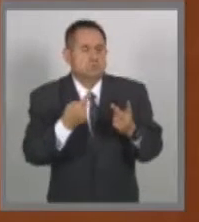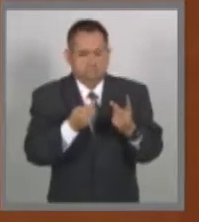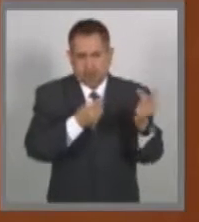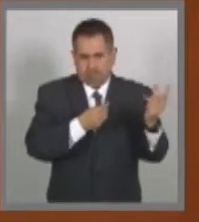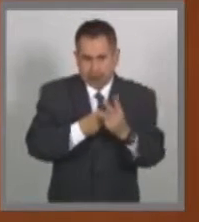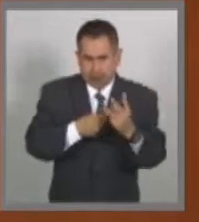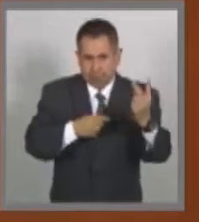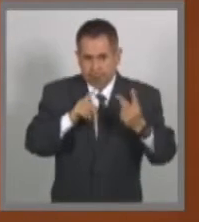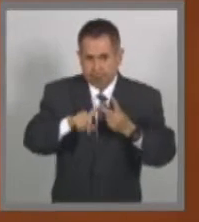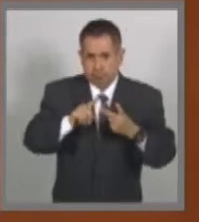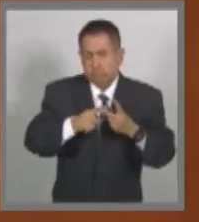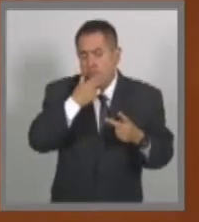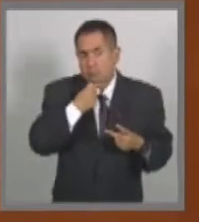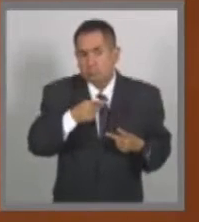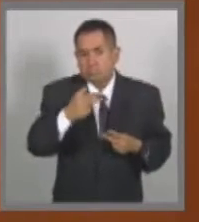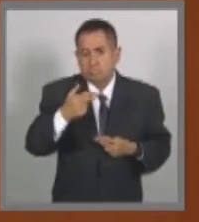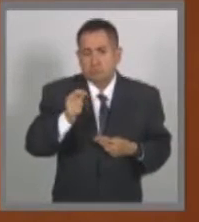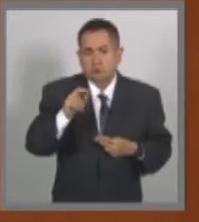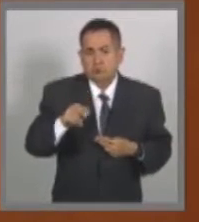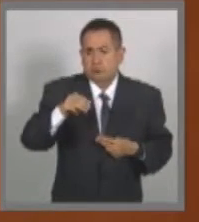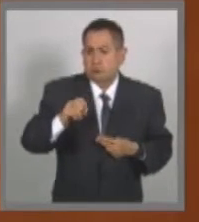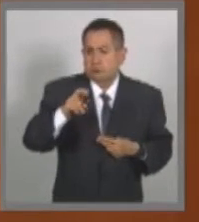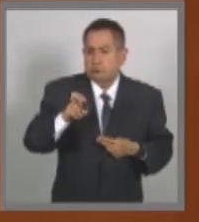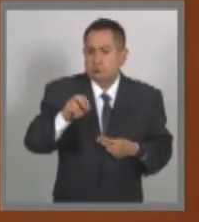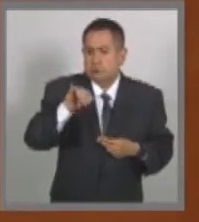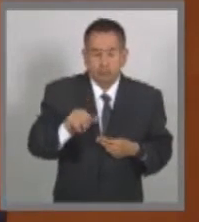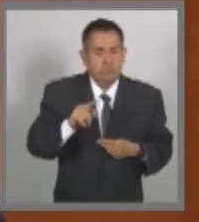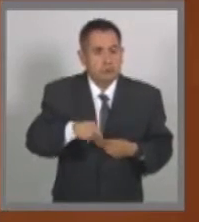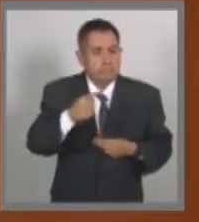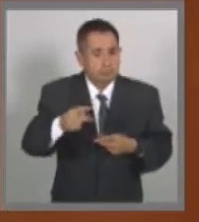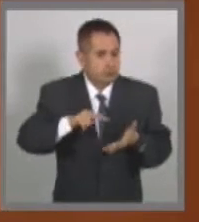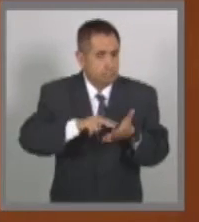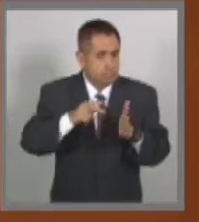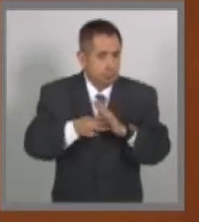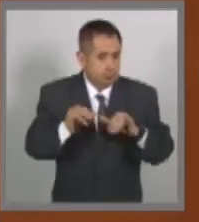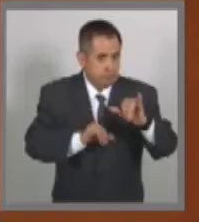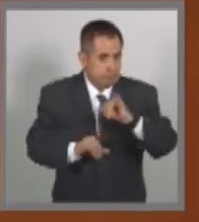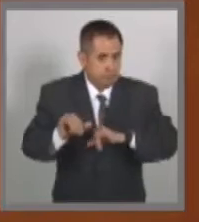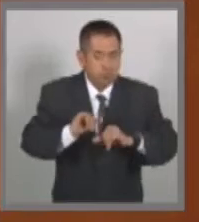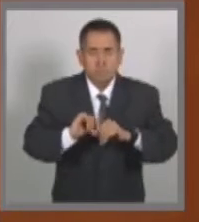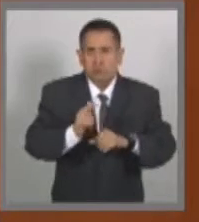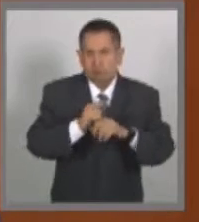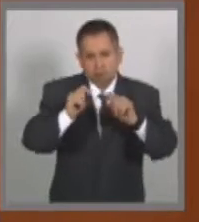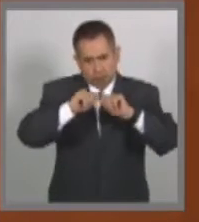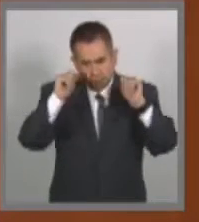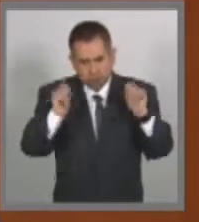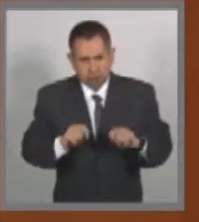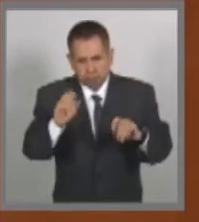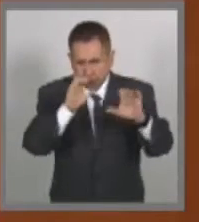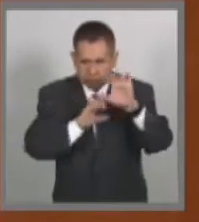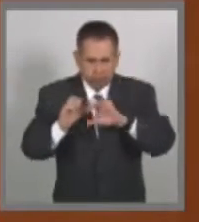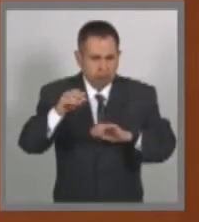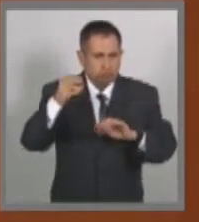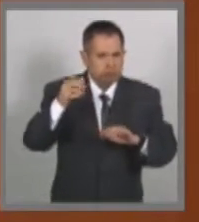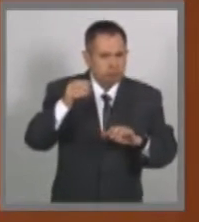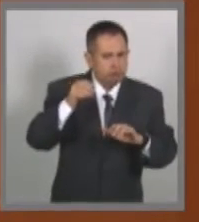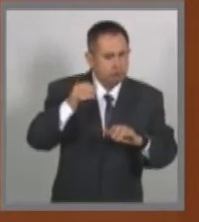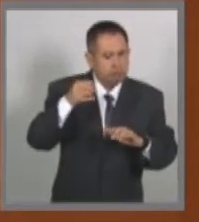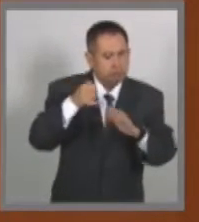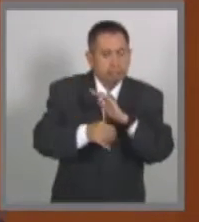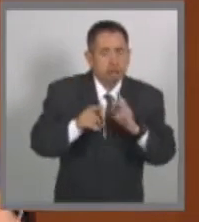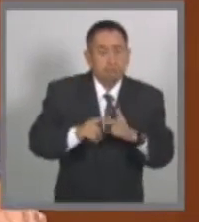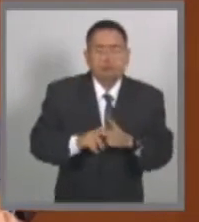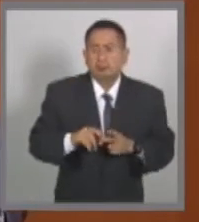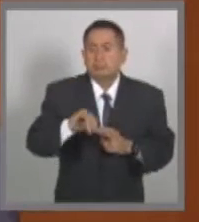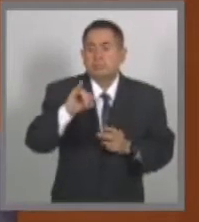de esta terna al ciudadano Héctor Moreira Rodríguez, el cual es ingeniero químico y licenciado en Ciencias Químicas por el Instituto